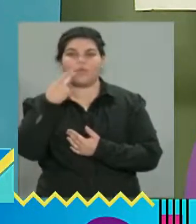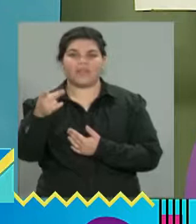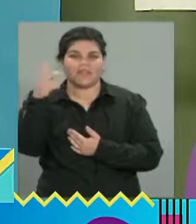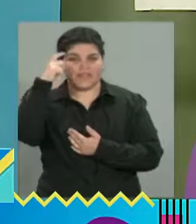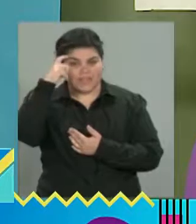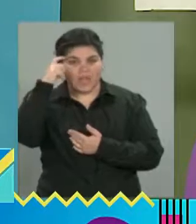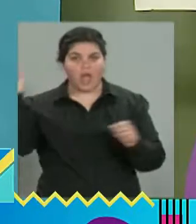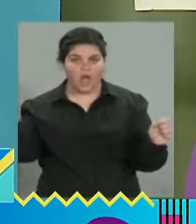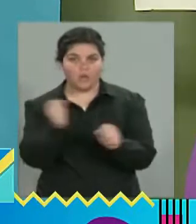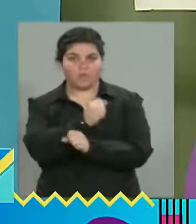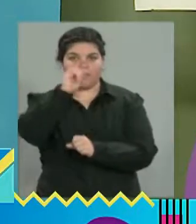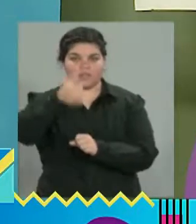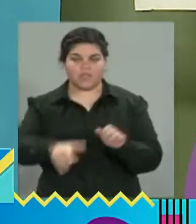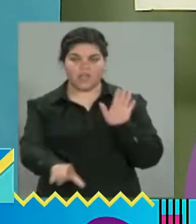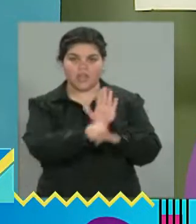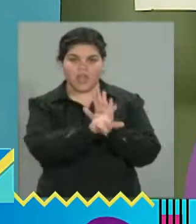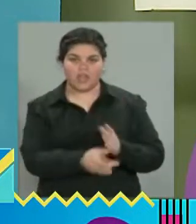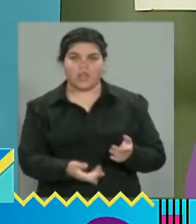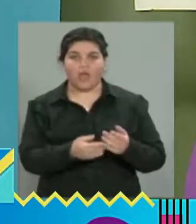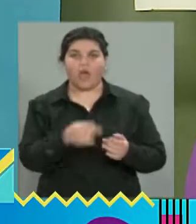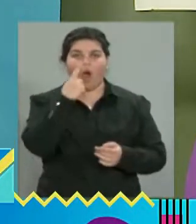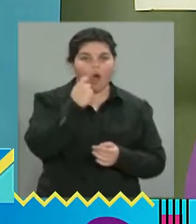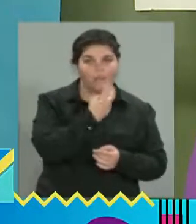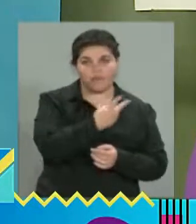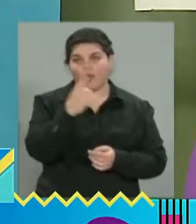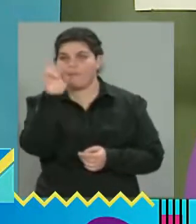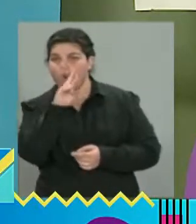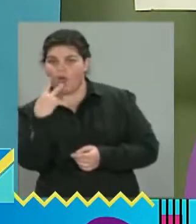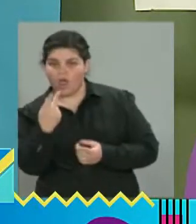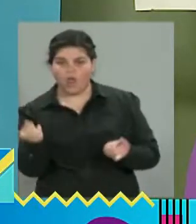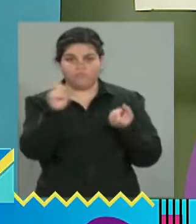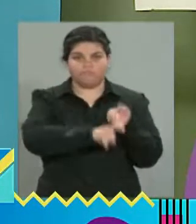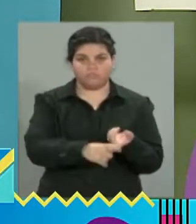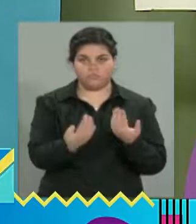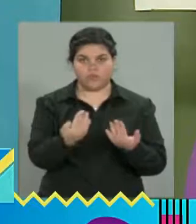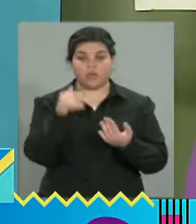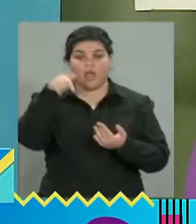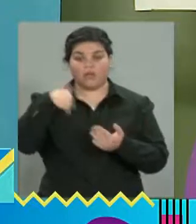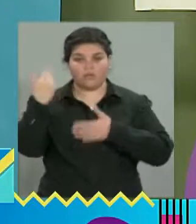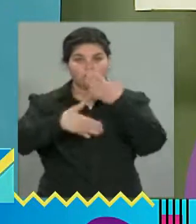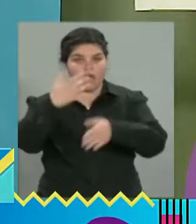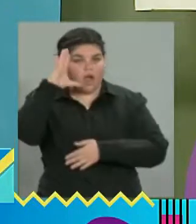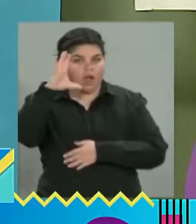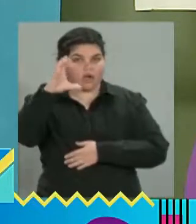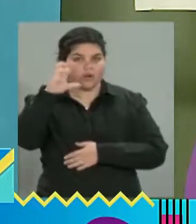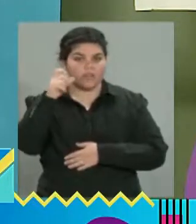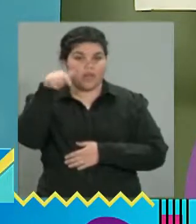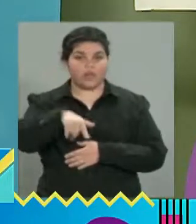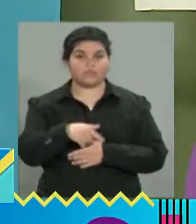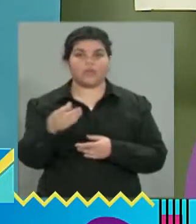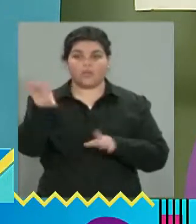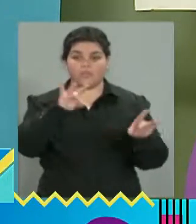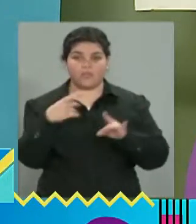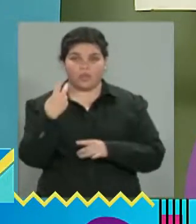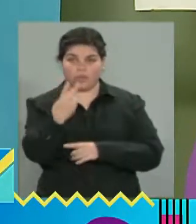matrimonio igualitario. Para poder arrancar con este recorrido, poder debatir o al menos recordar lo que fue, están con nosotros 2